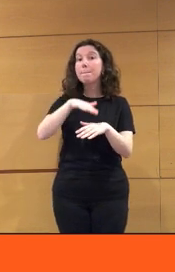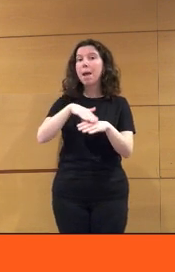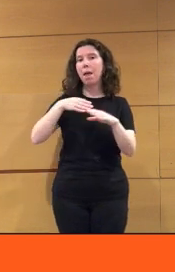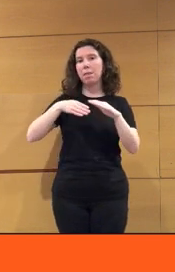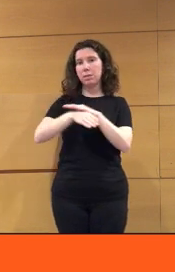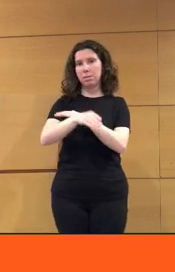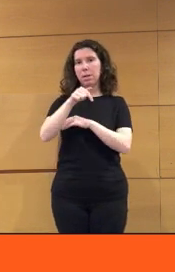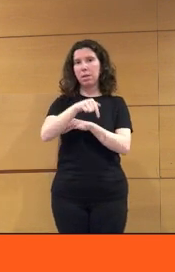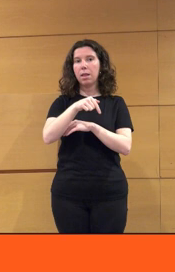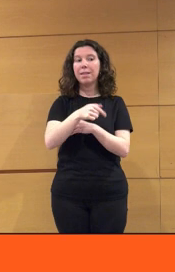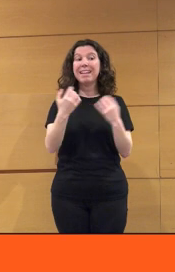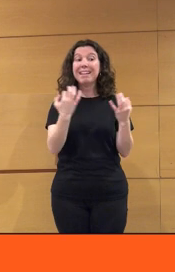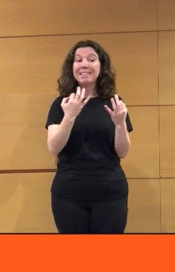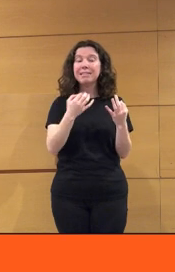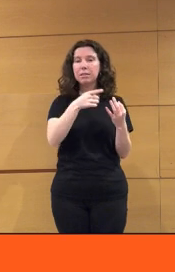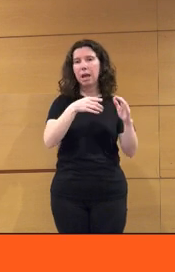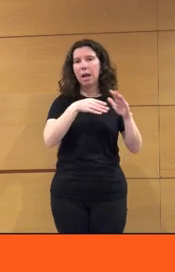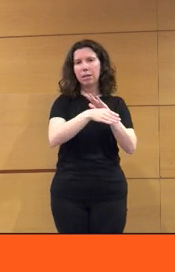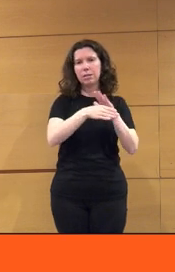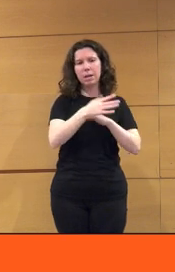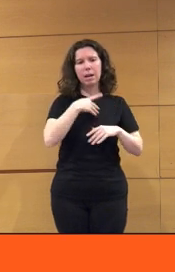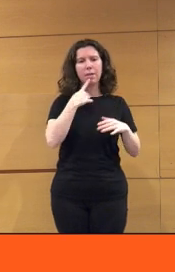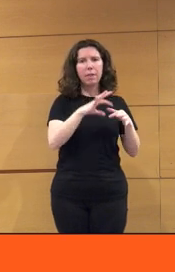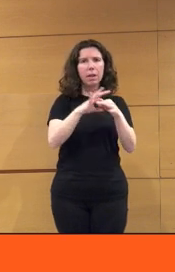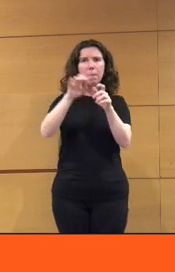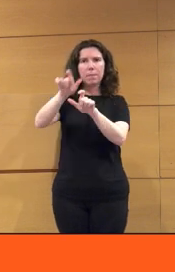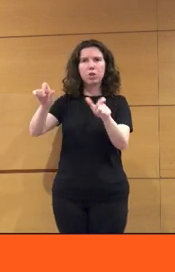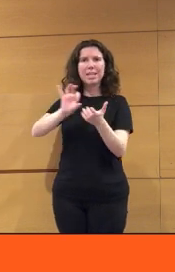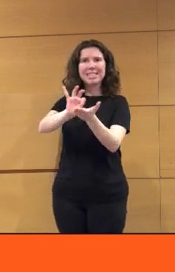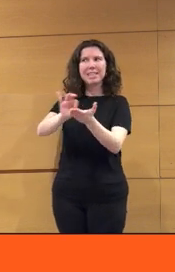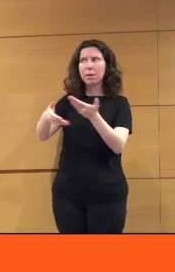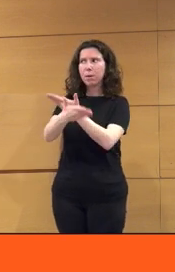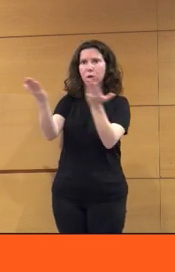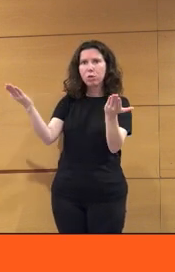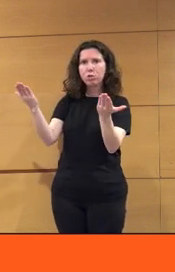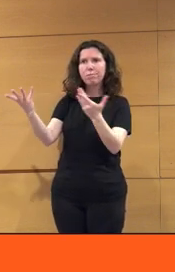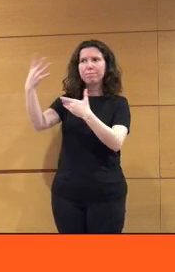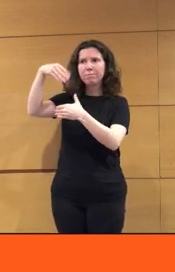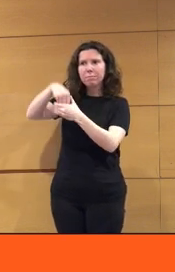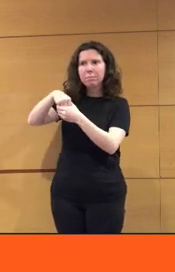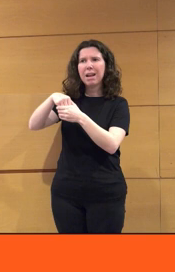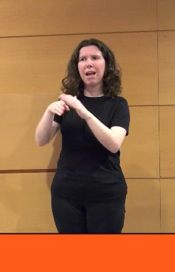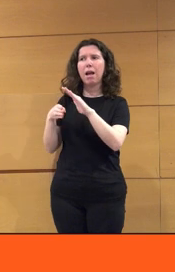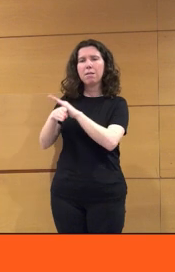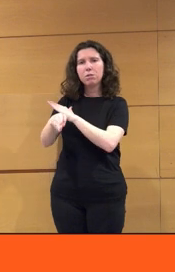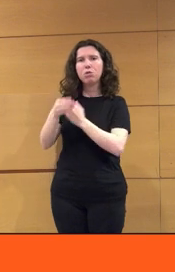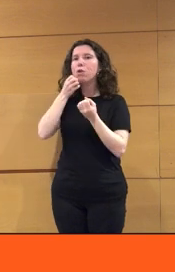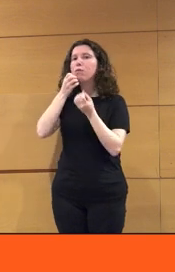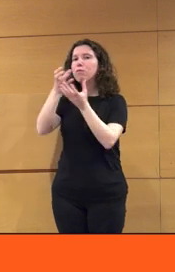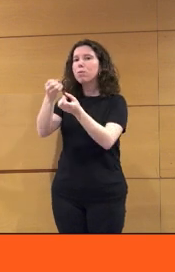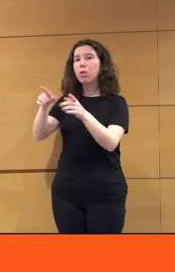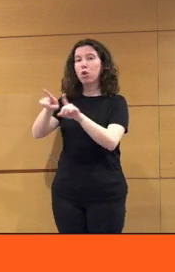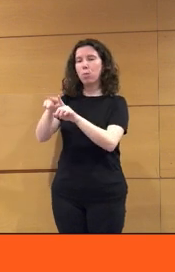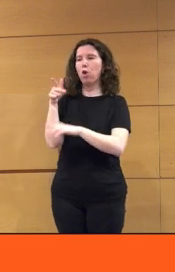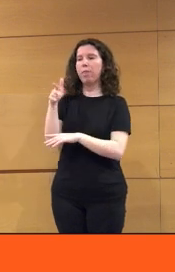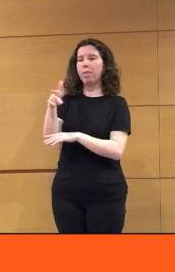accesibilidad tiene que ver con la declaración de los derechos de las personas, que incluye el acceso a la información como un derecho